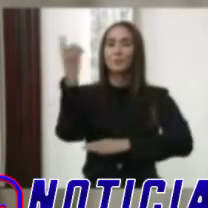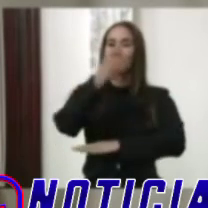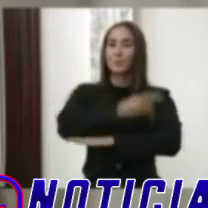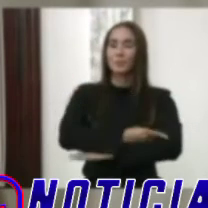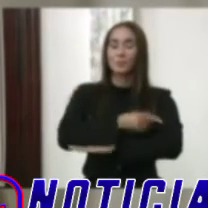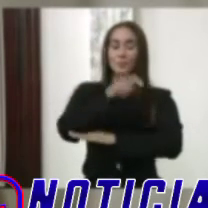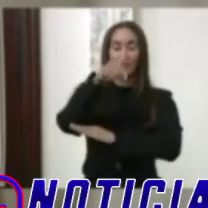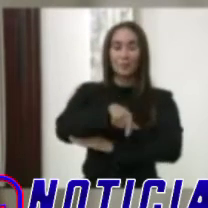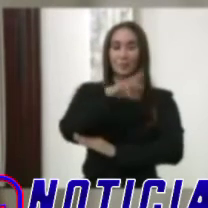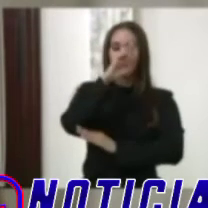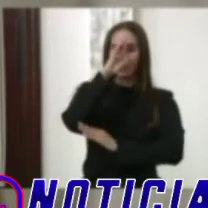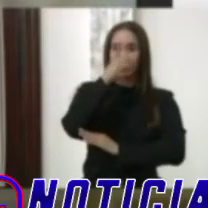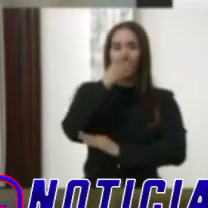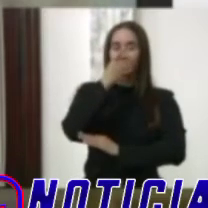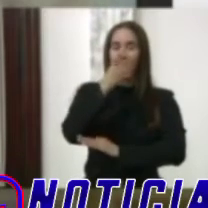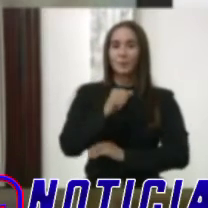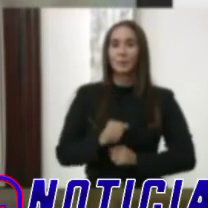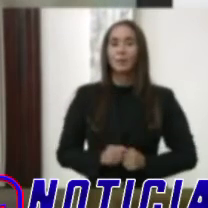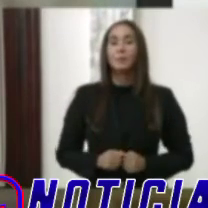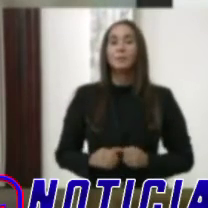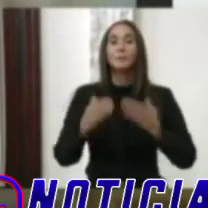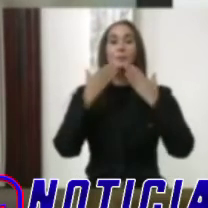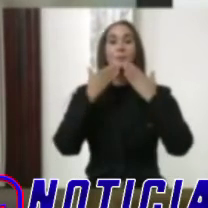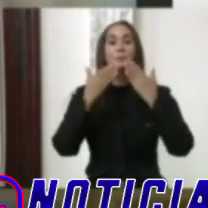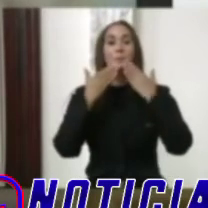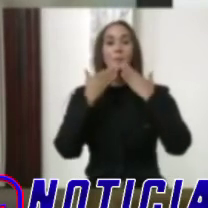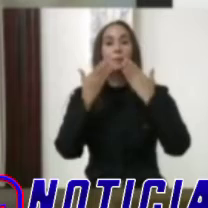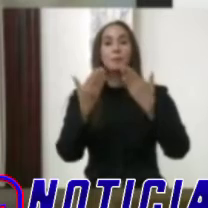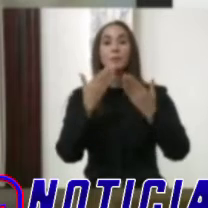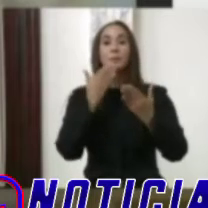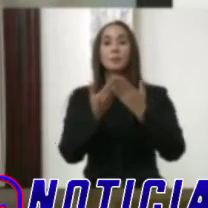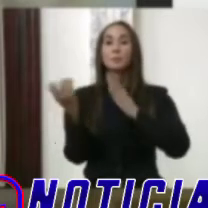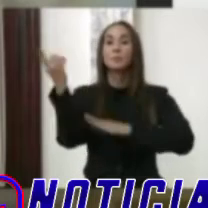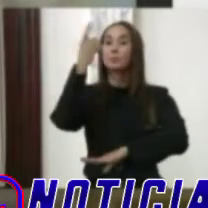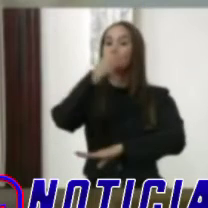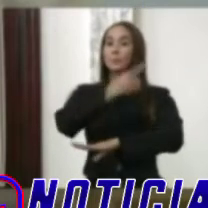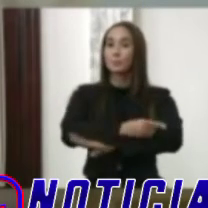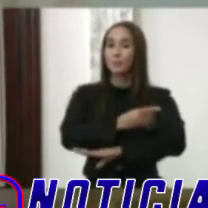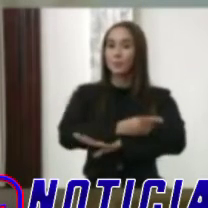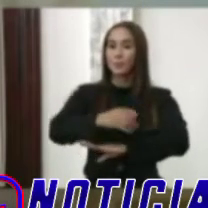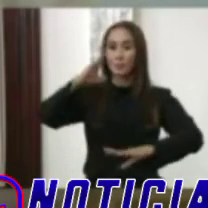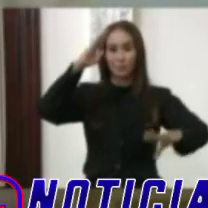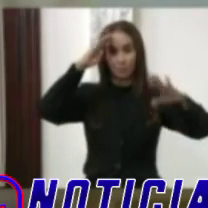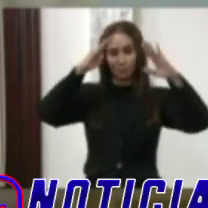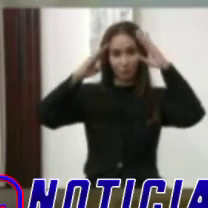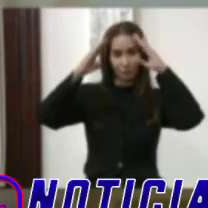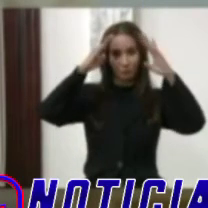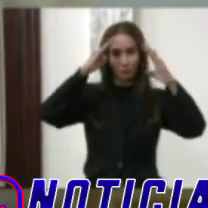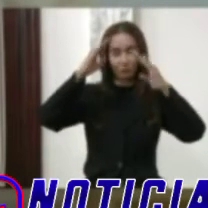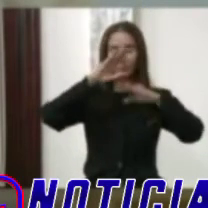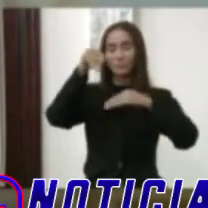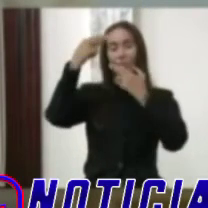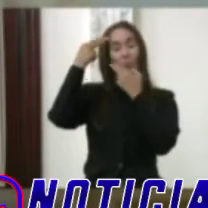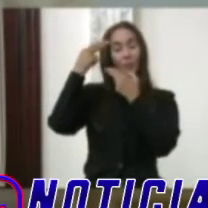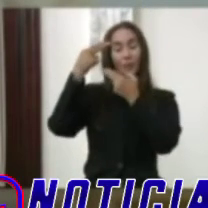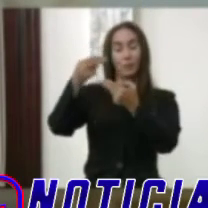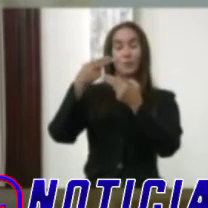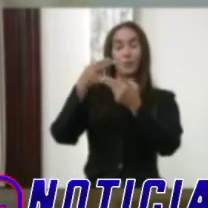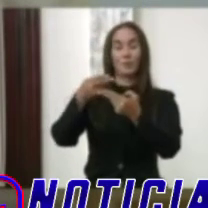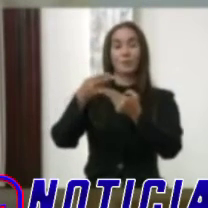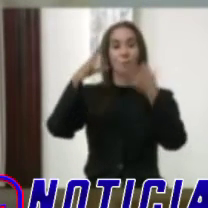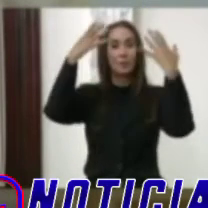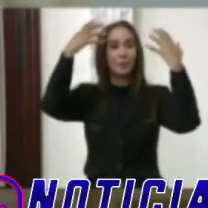Dominicana. Muchas gracias. Buenos días. Un saludo al honorable y excelentísimo